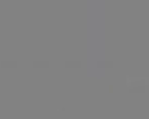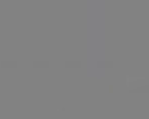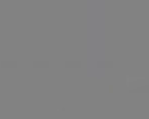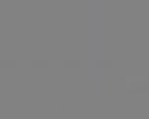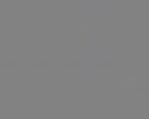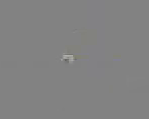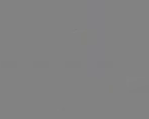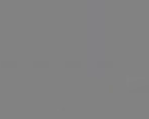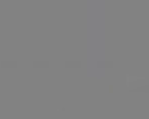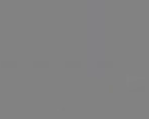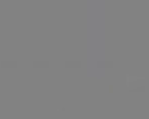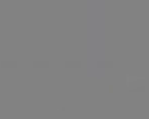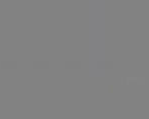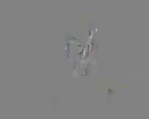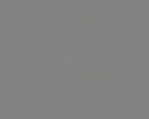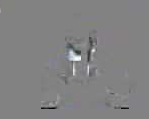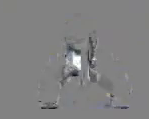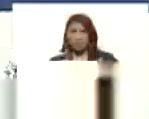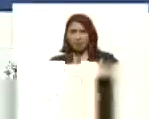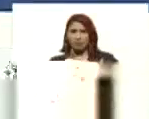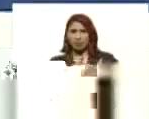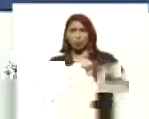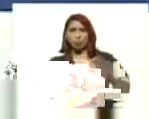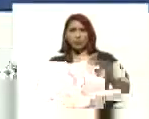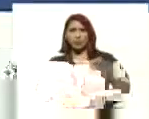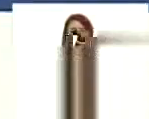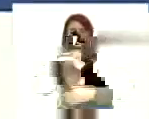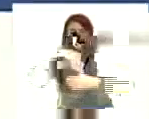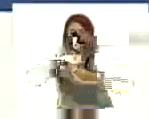liderazgo en liceos y universidades.